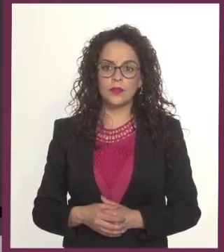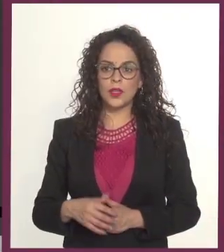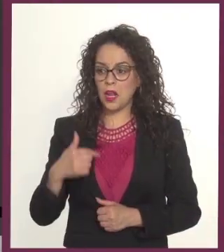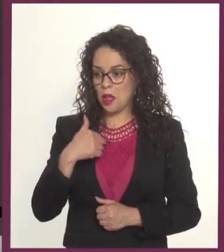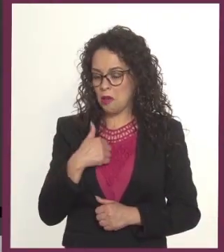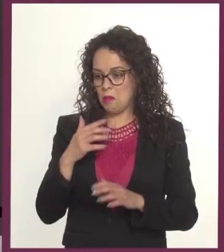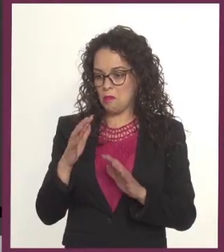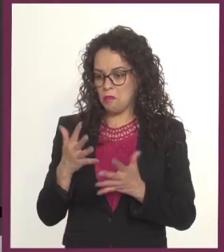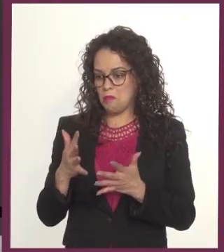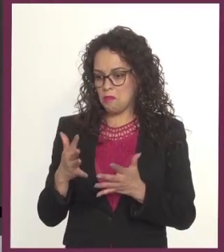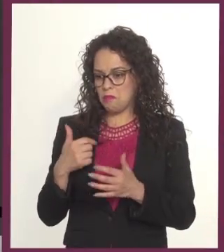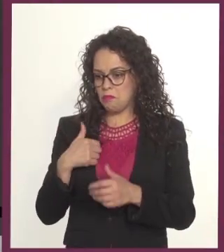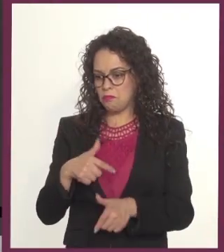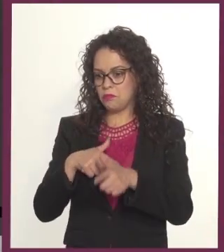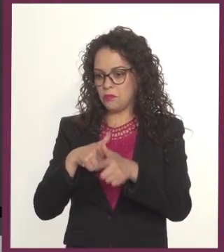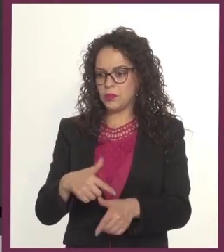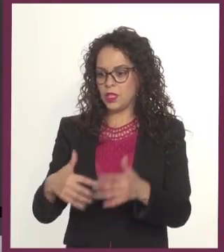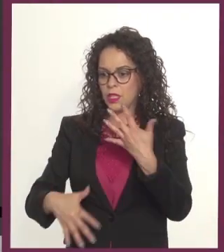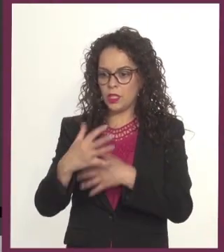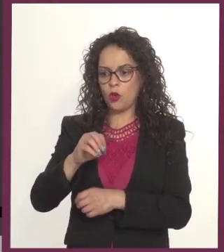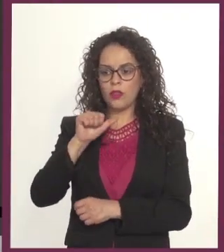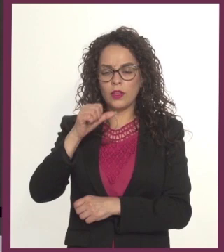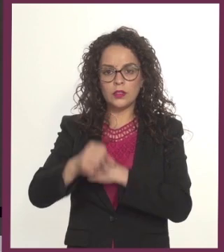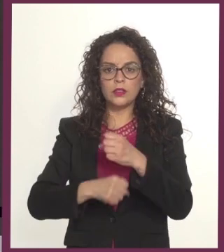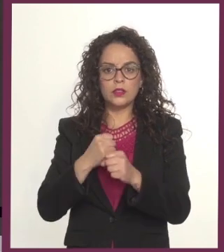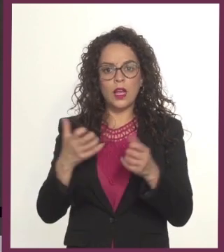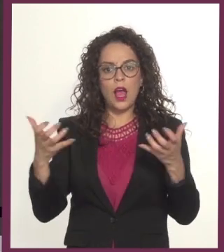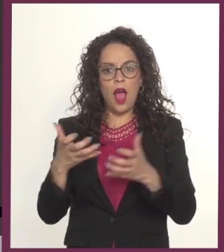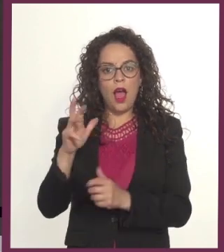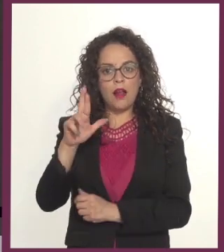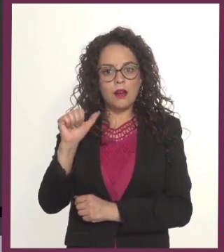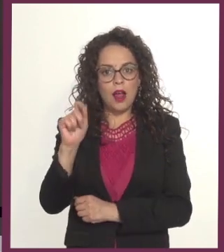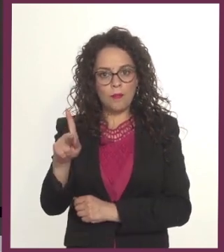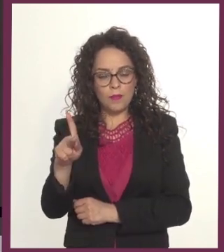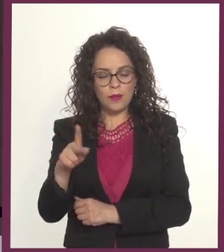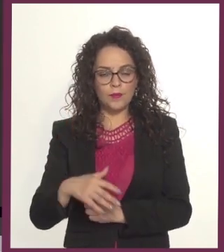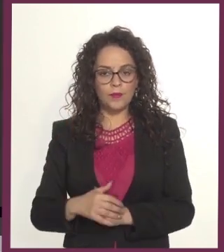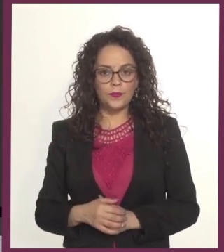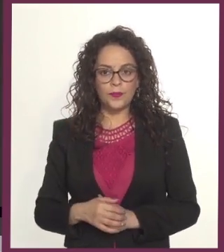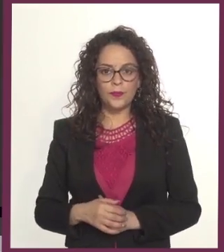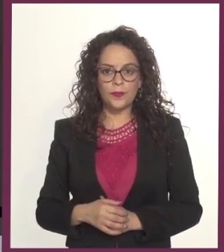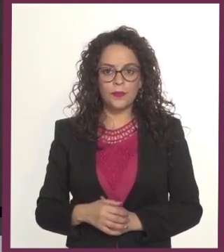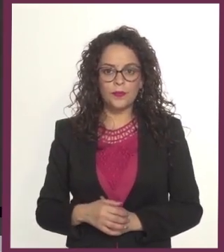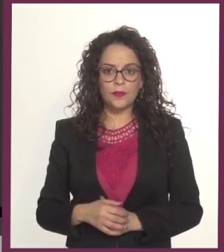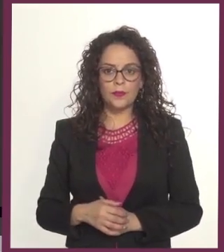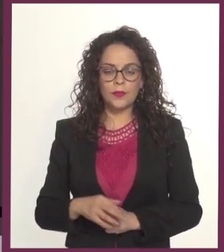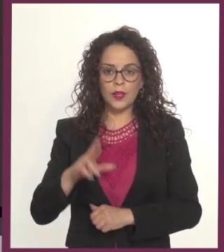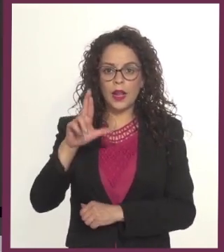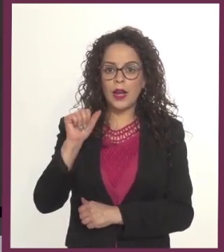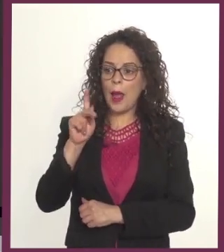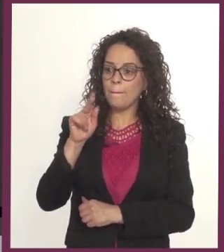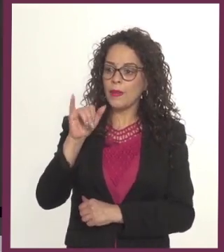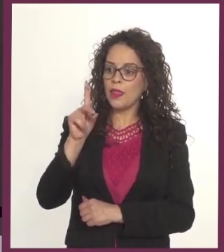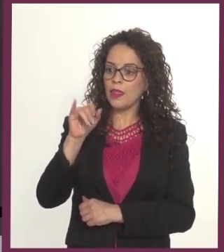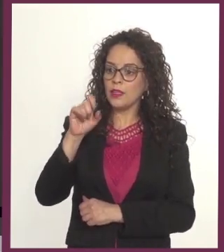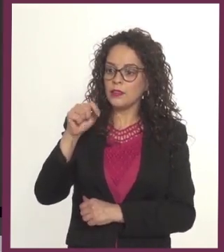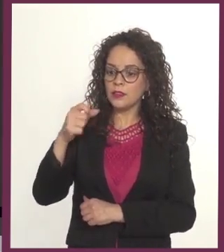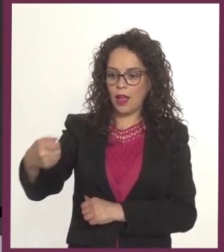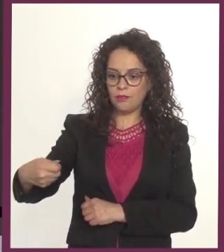Yo tengo como unos 15, 16 años rapeando y también